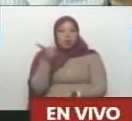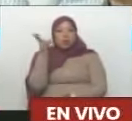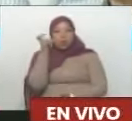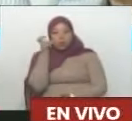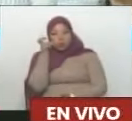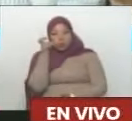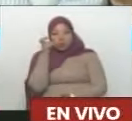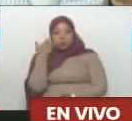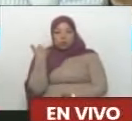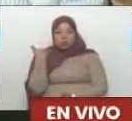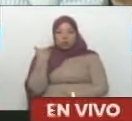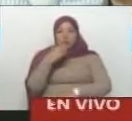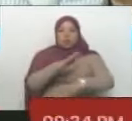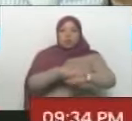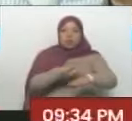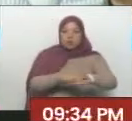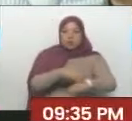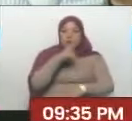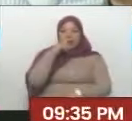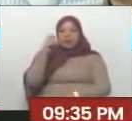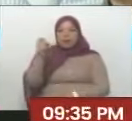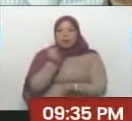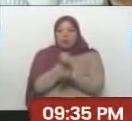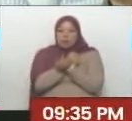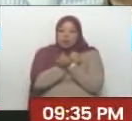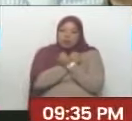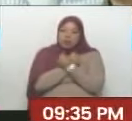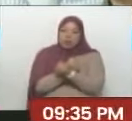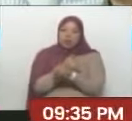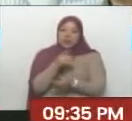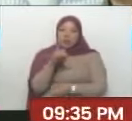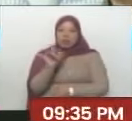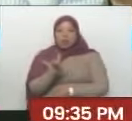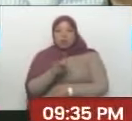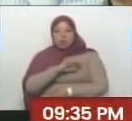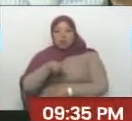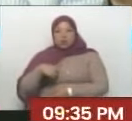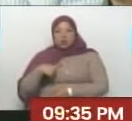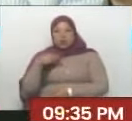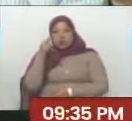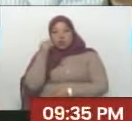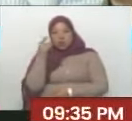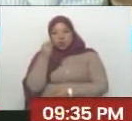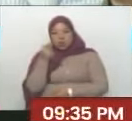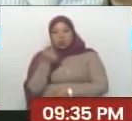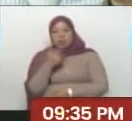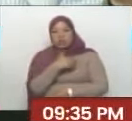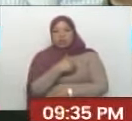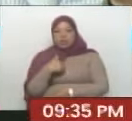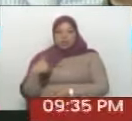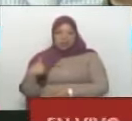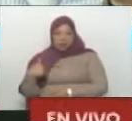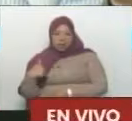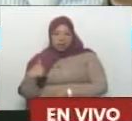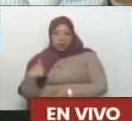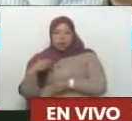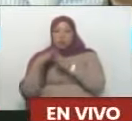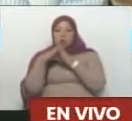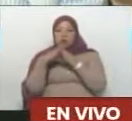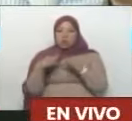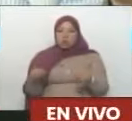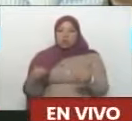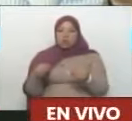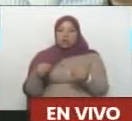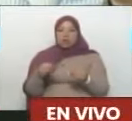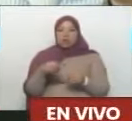nuestro clamor, nuestro enamoramiento a quienes somos. cómo quisiera que todo